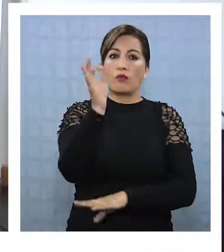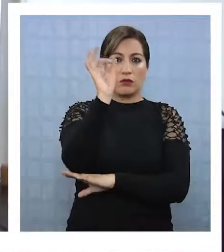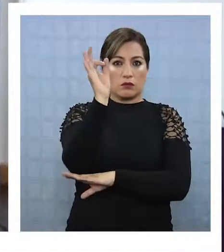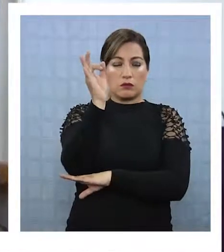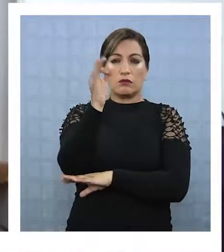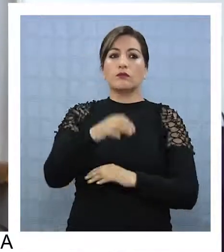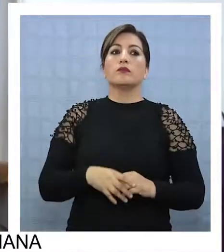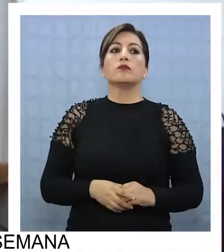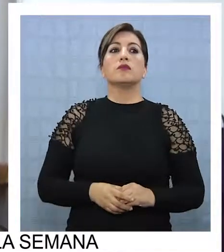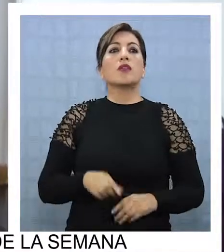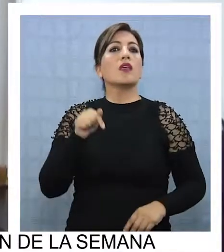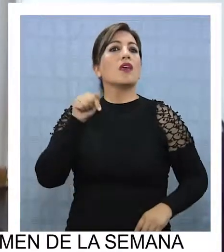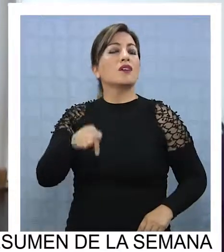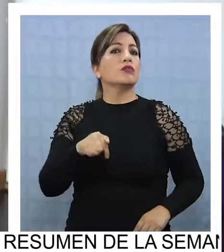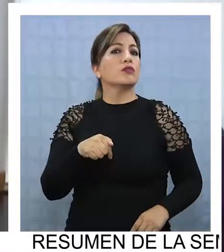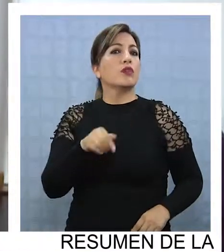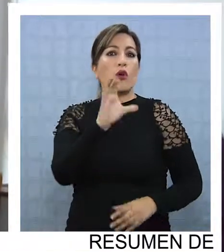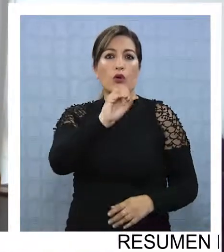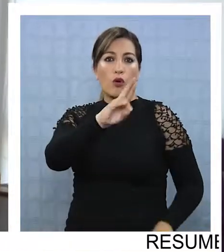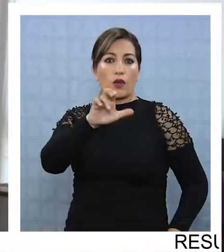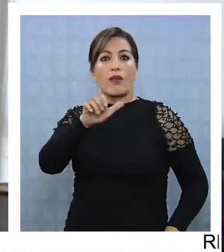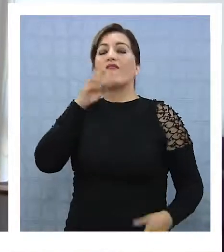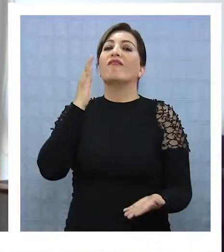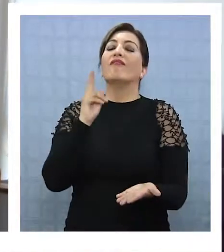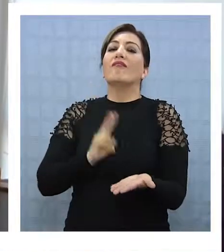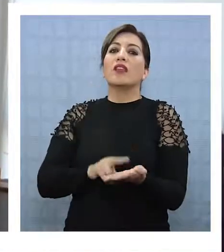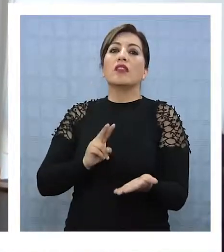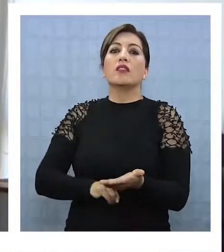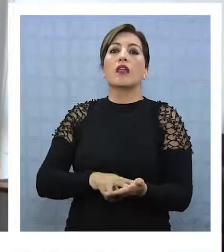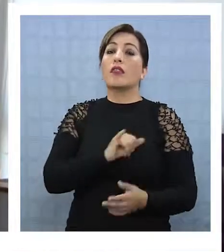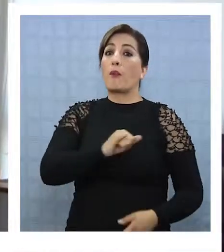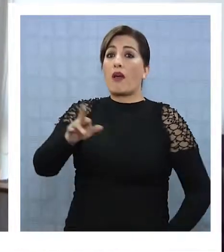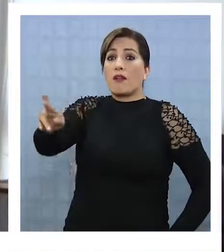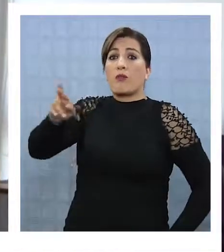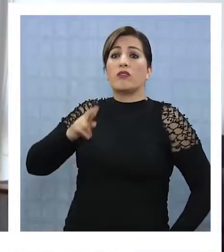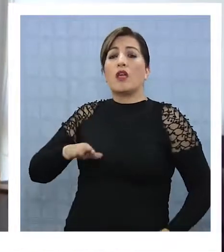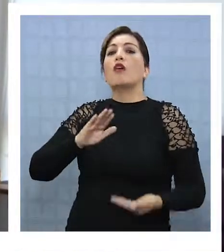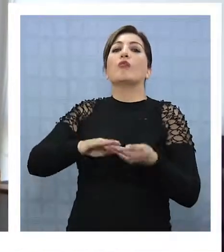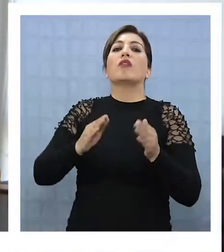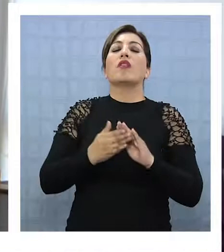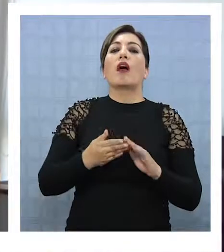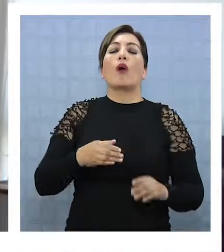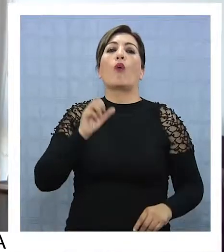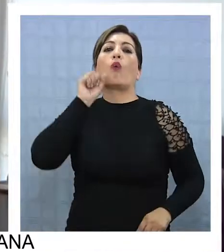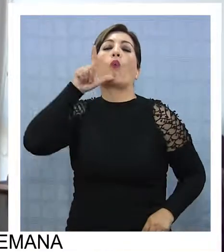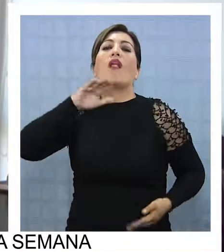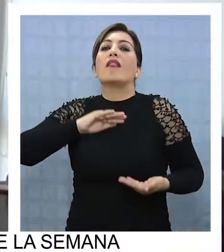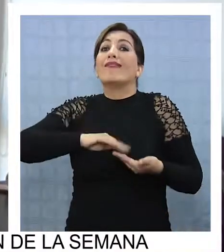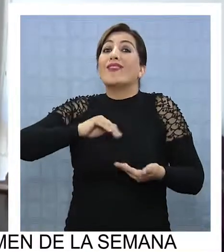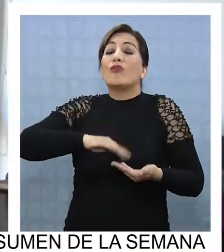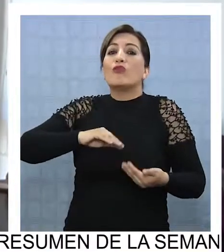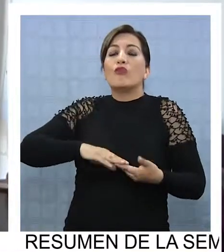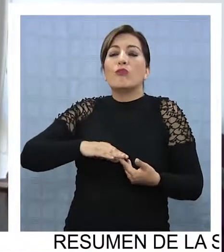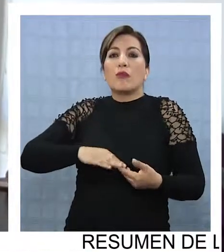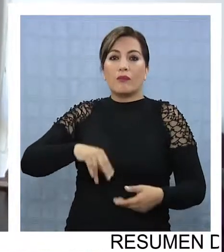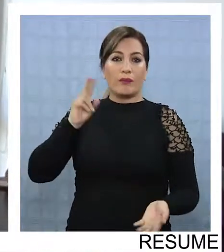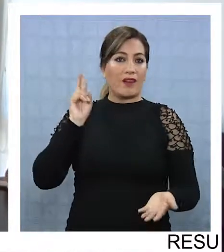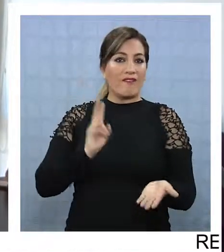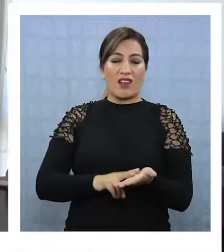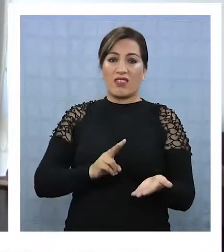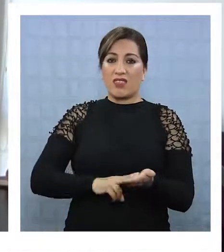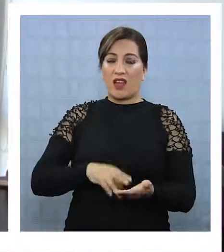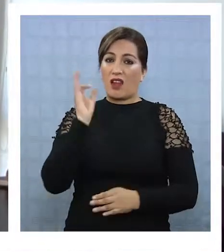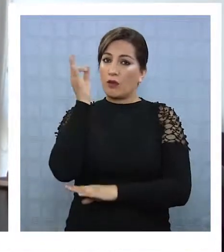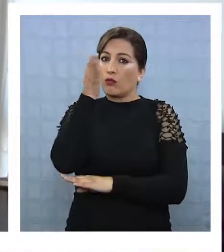seguir actuando al interior del consejo regional. Por lo tanto, ya estos consejeros regionales de verdad van a tener que responderle a la comunidad de cuál fue la excusa o la herramienta legal para